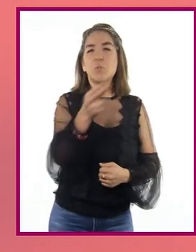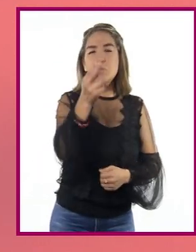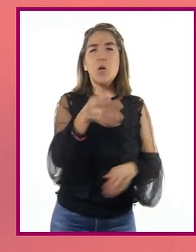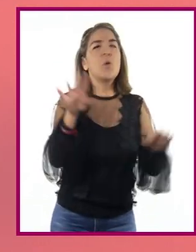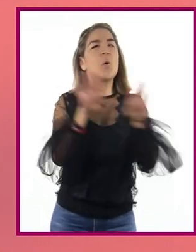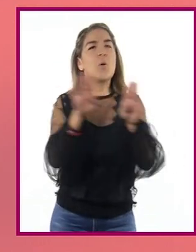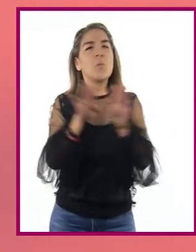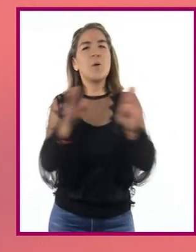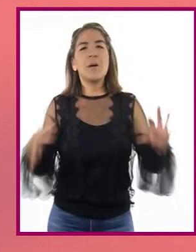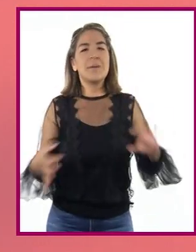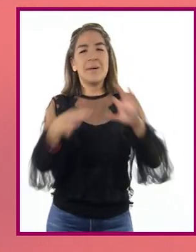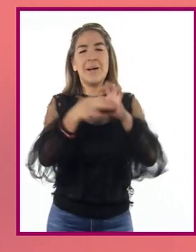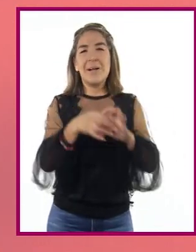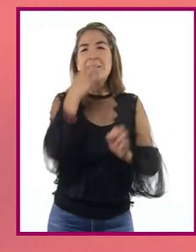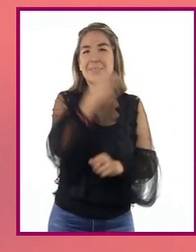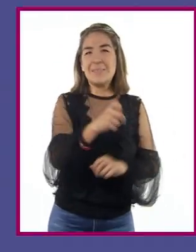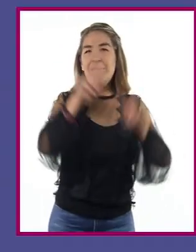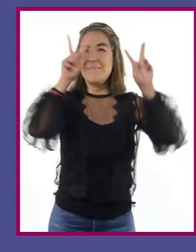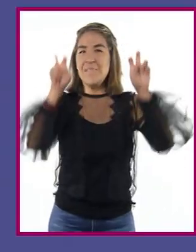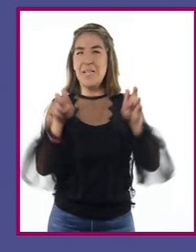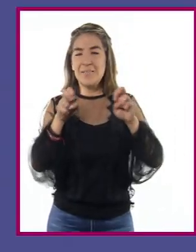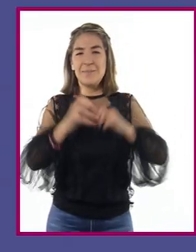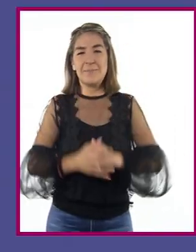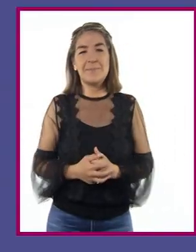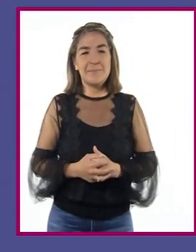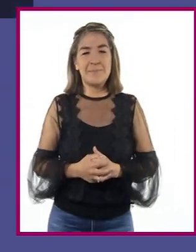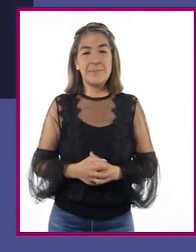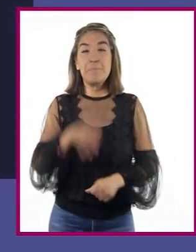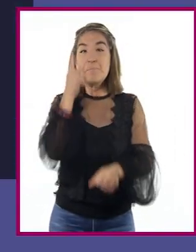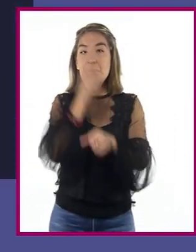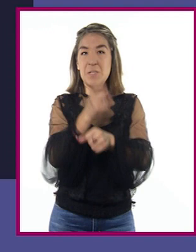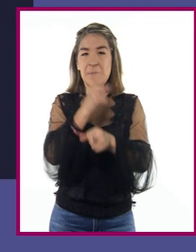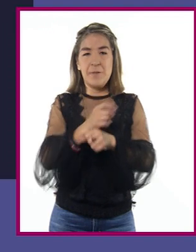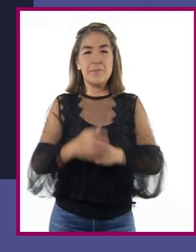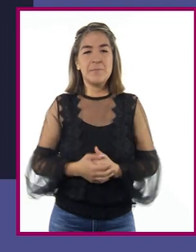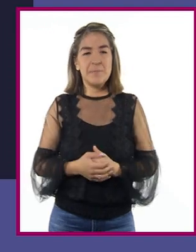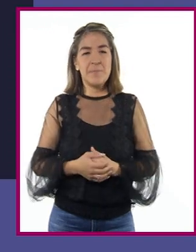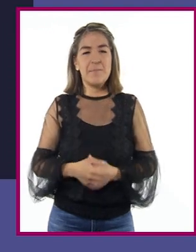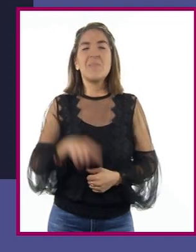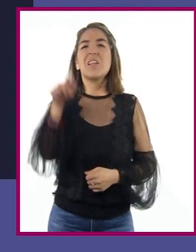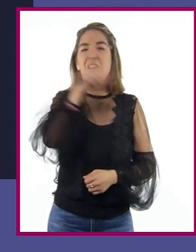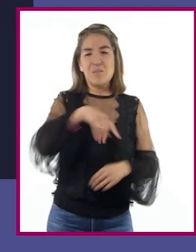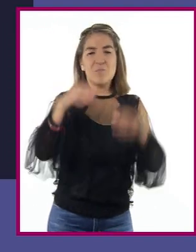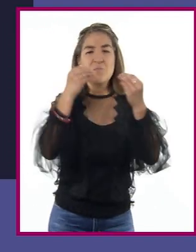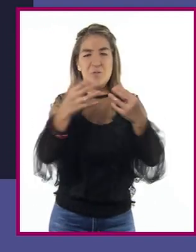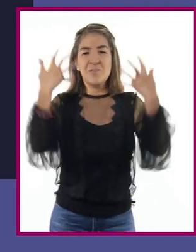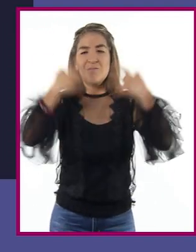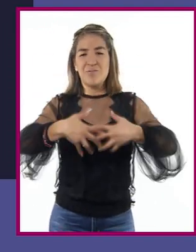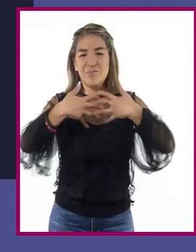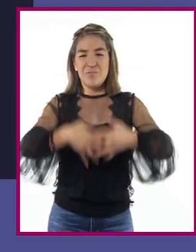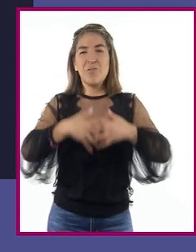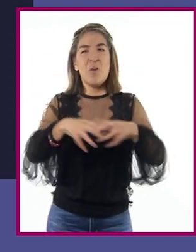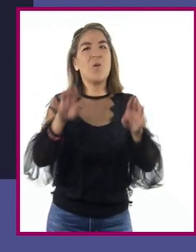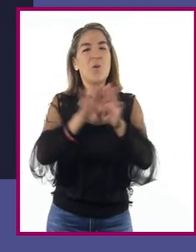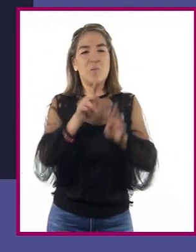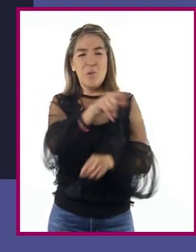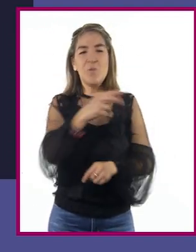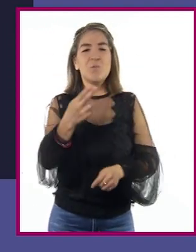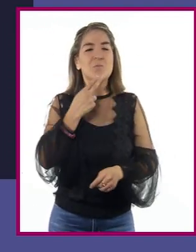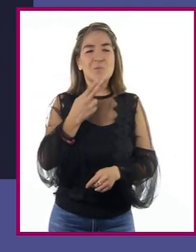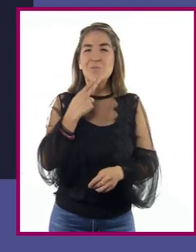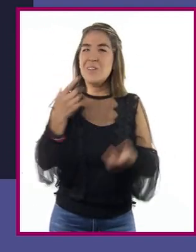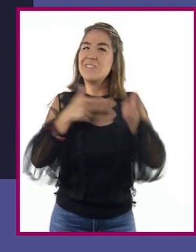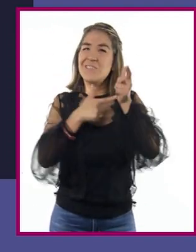cómo conectarían las siguientes frases? 1. Muchas industrias no han podido dejar de utilizar